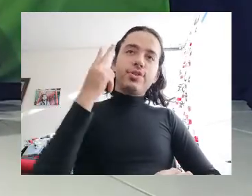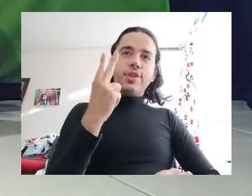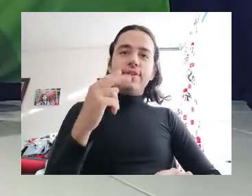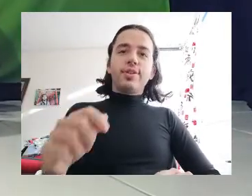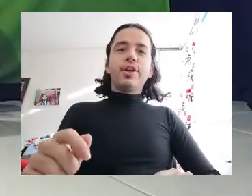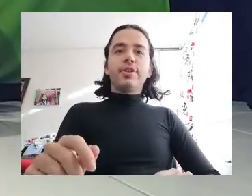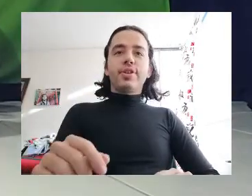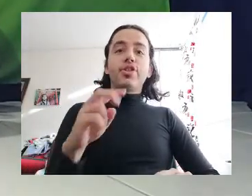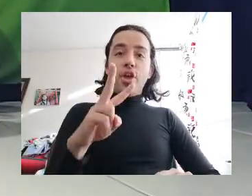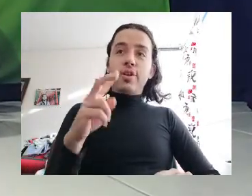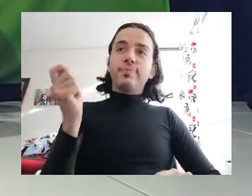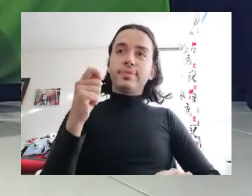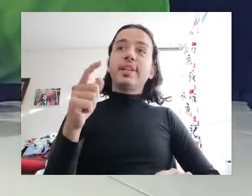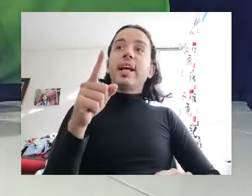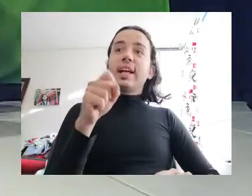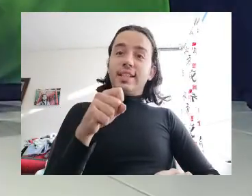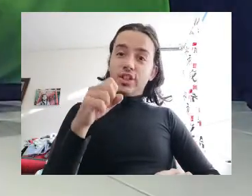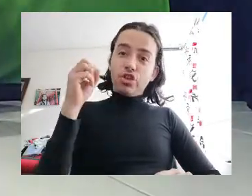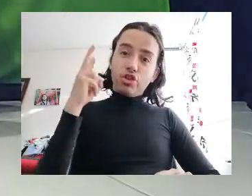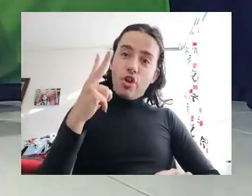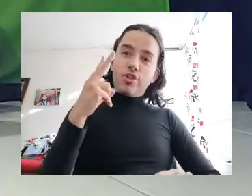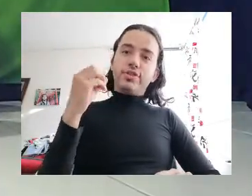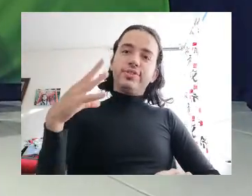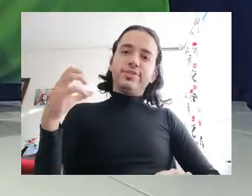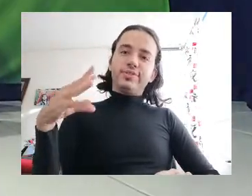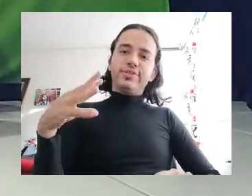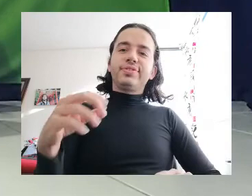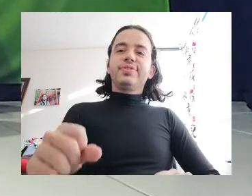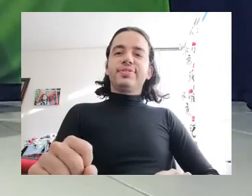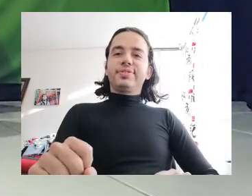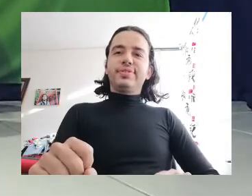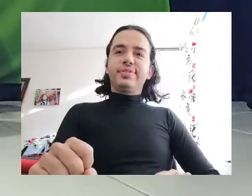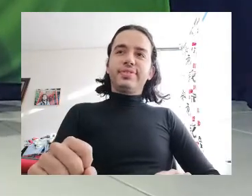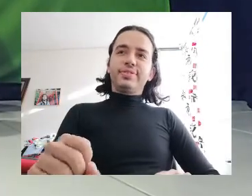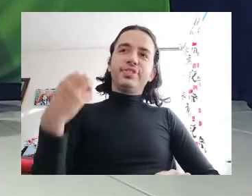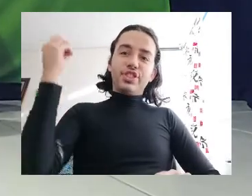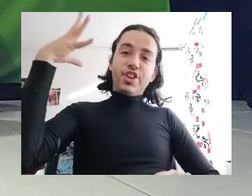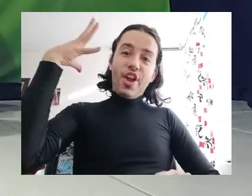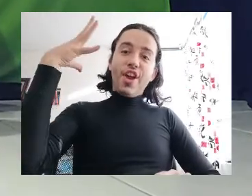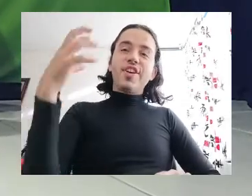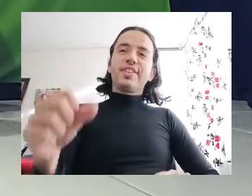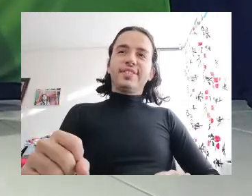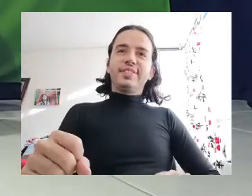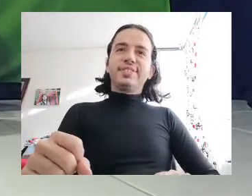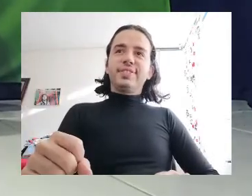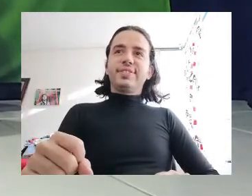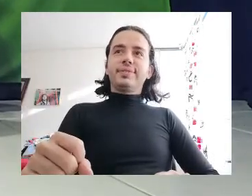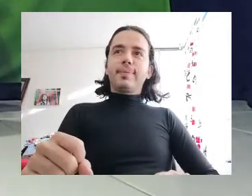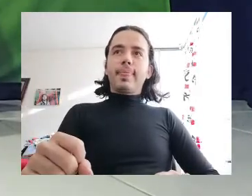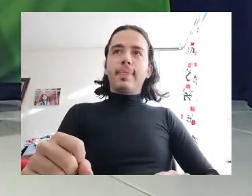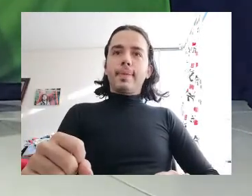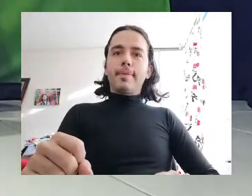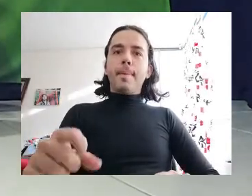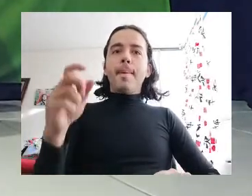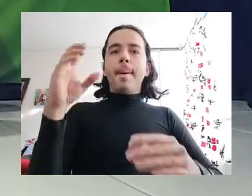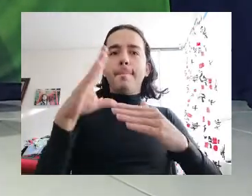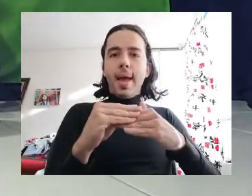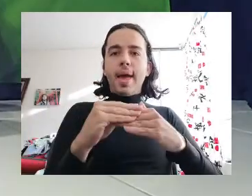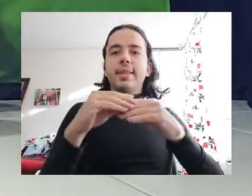¿Sonaría? ¿Sol? ¿Sol? Sí, al finalizar nuestro ritmo. Muy bien. Escucha cómo